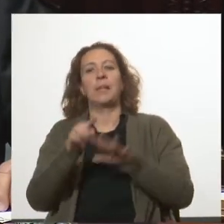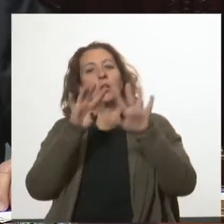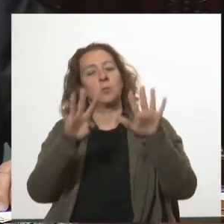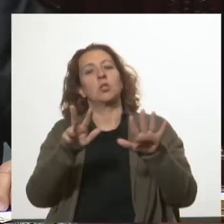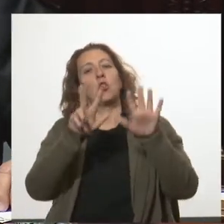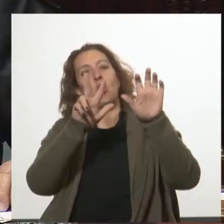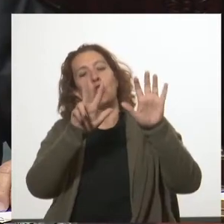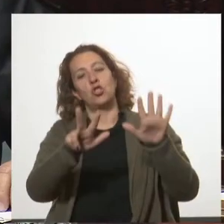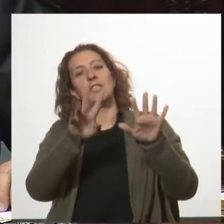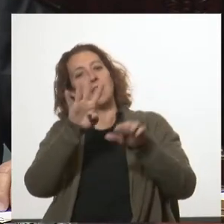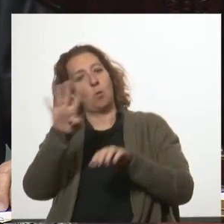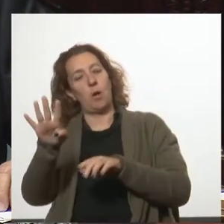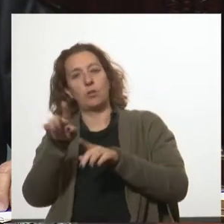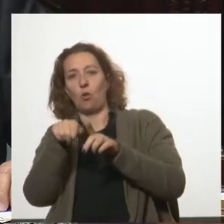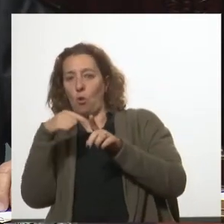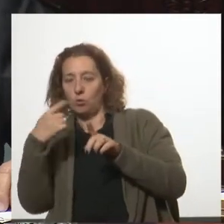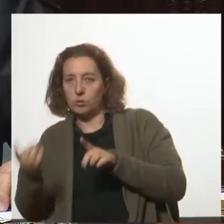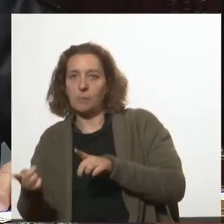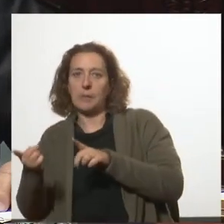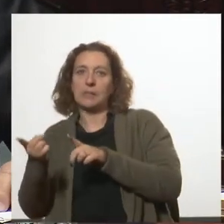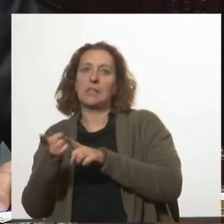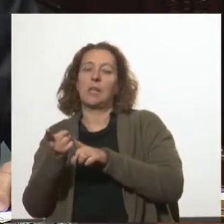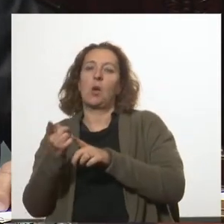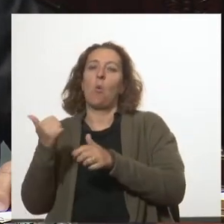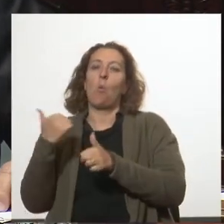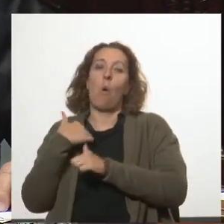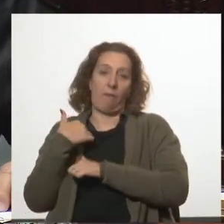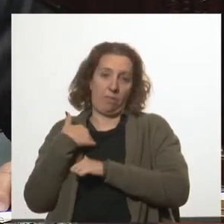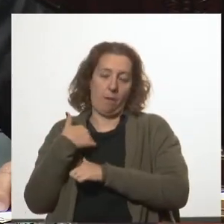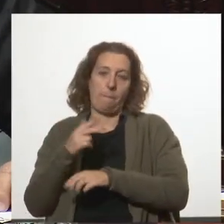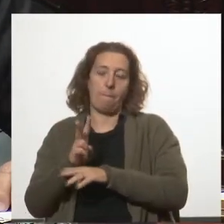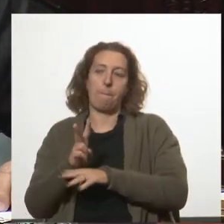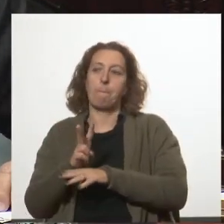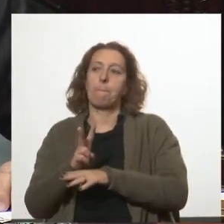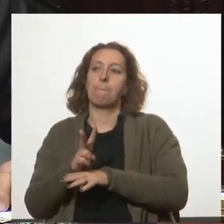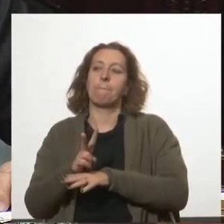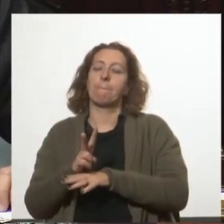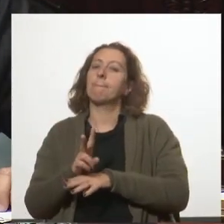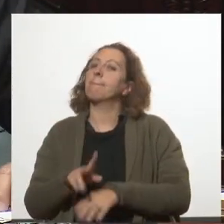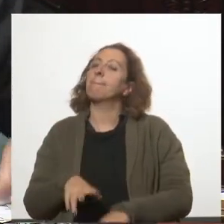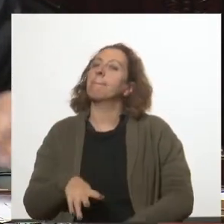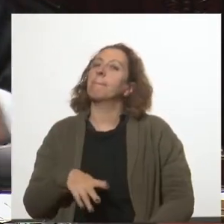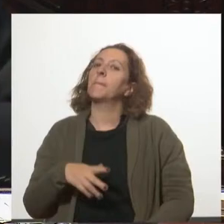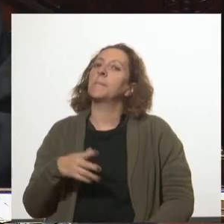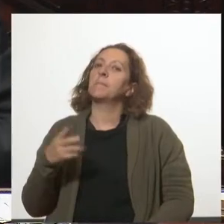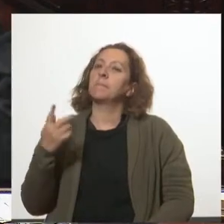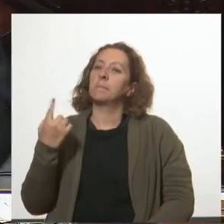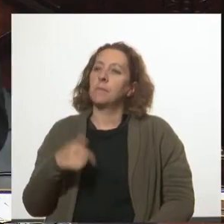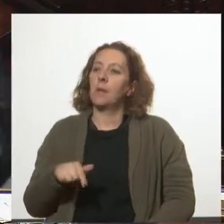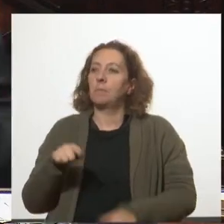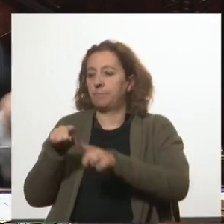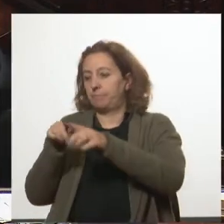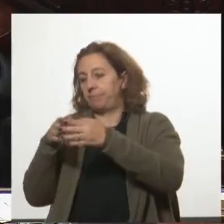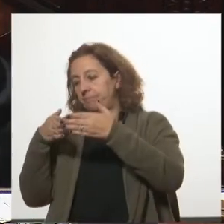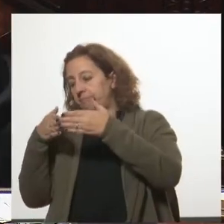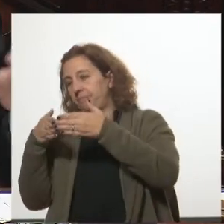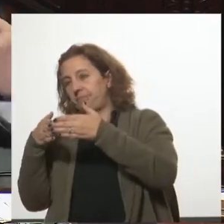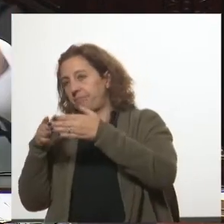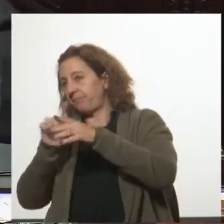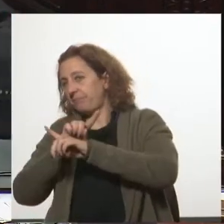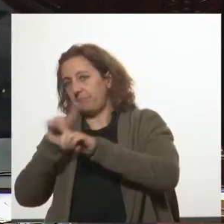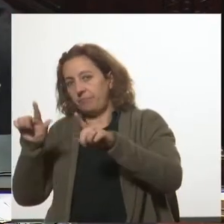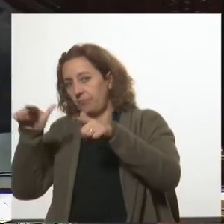destino la guardia republicana la parcela sin empadronar queda claro en este